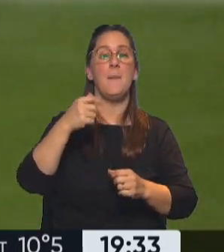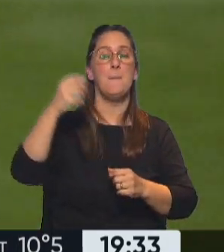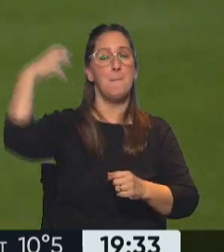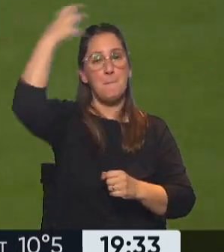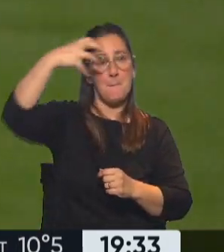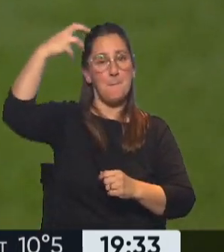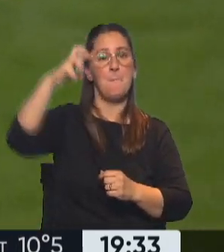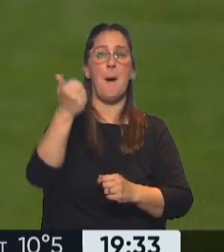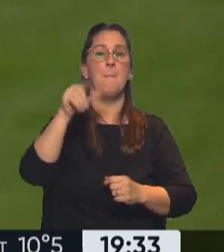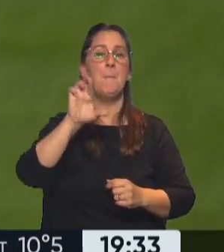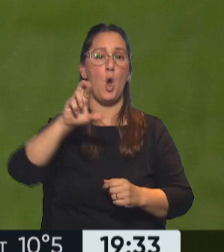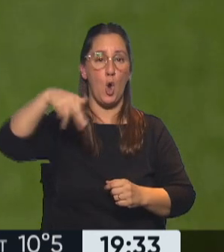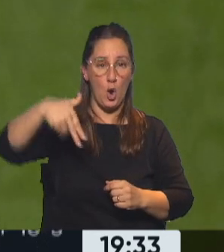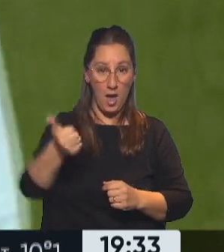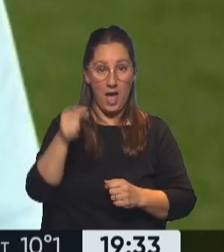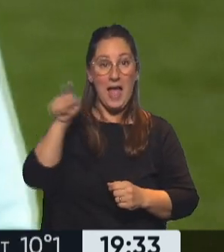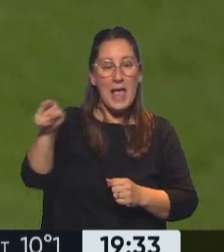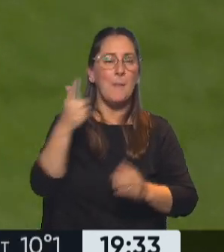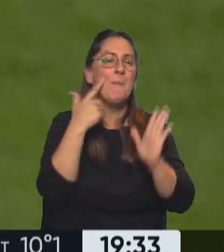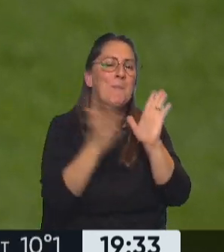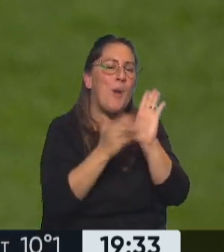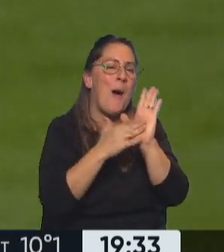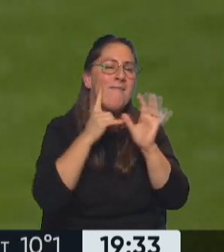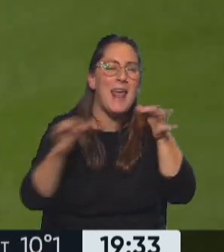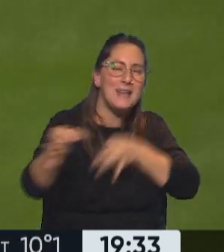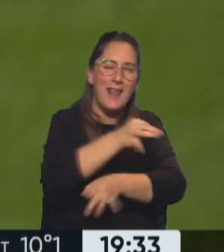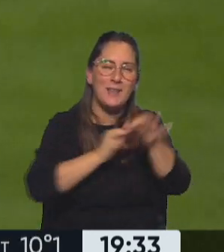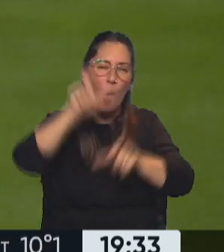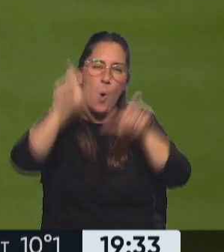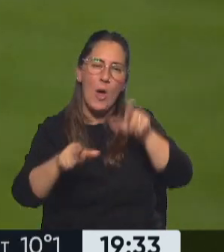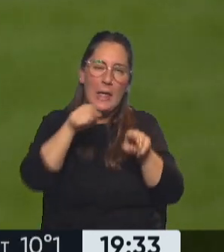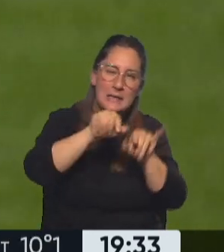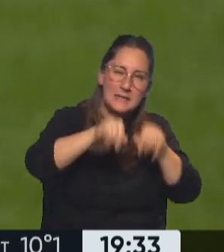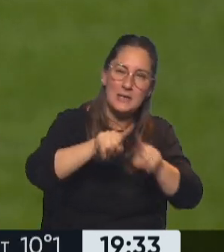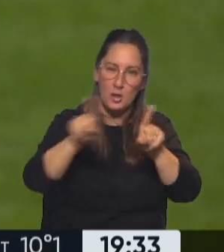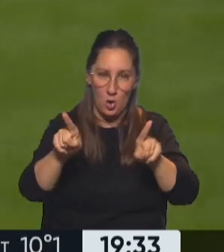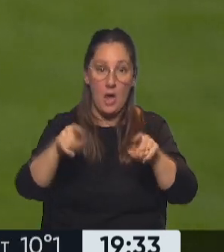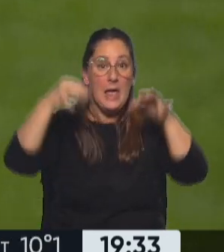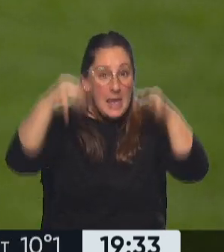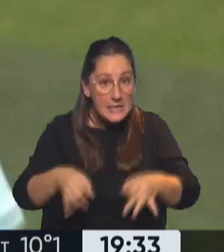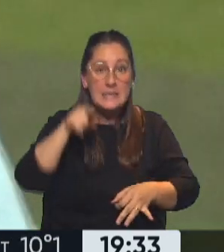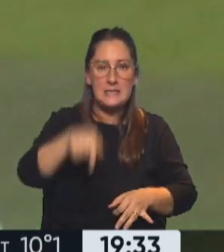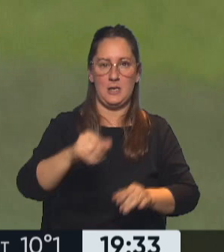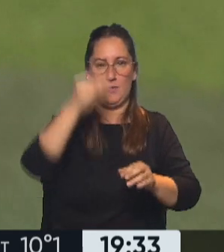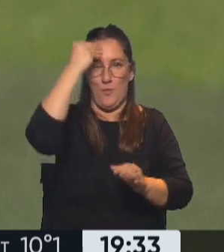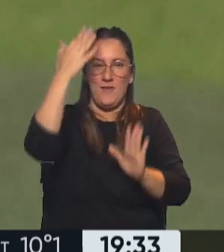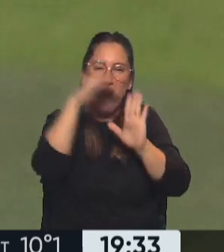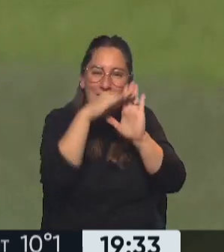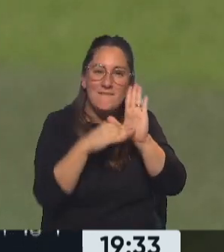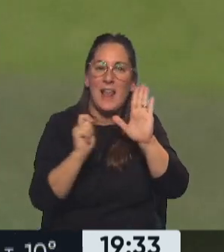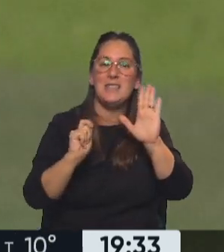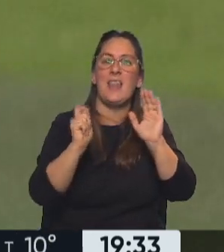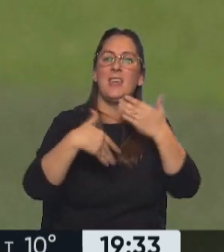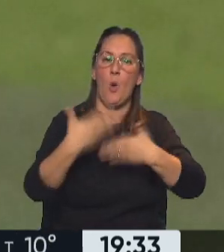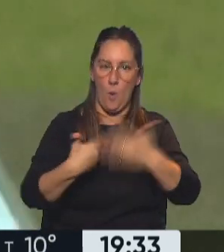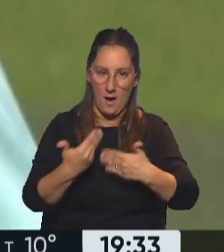Pamplona, donde va a probar jugadores. Te lo dije el otro día, va a probar. Este se va a jugar en serio, la finalísima. Se jugó en serio, se ganó. Y